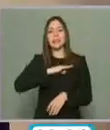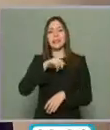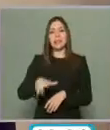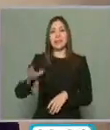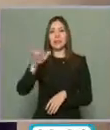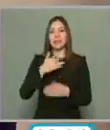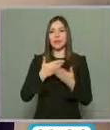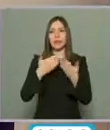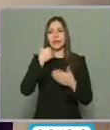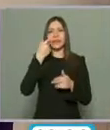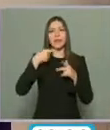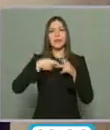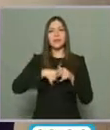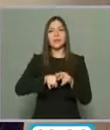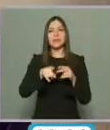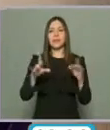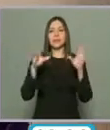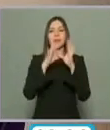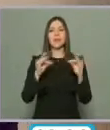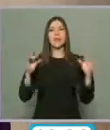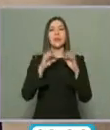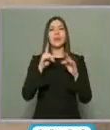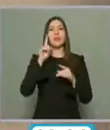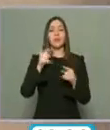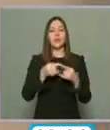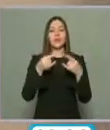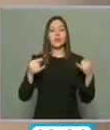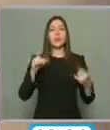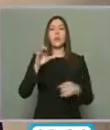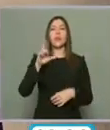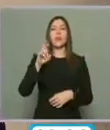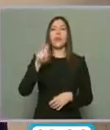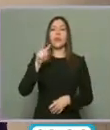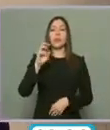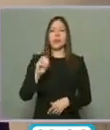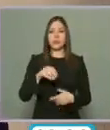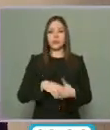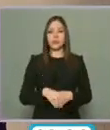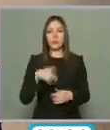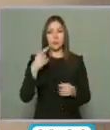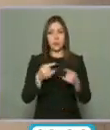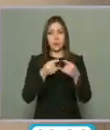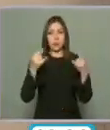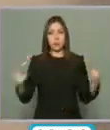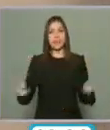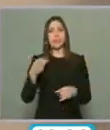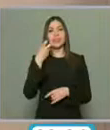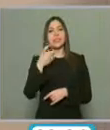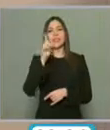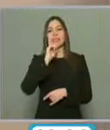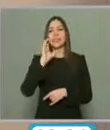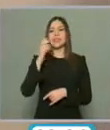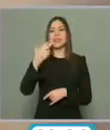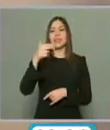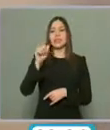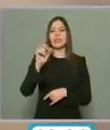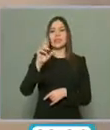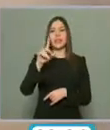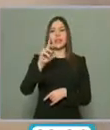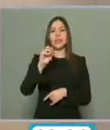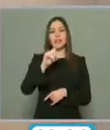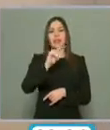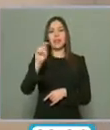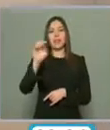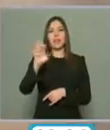quiero empezar contándoles un cuento. ¿De verdad? ¿Cómo? El cuento es la historia de Charlotte Salomon. Me